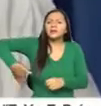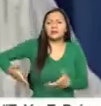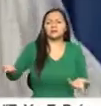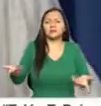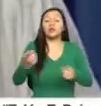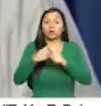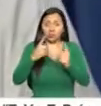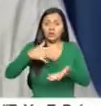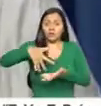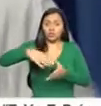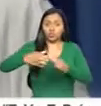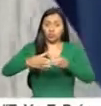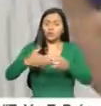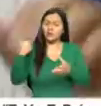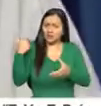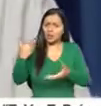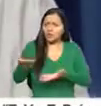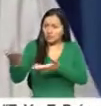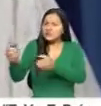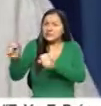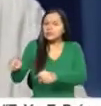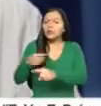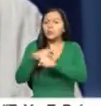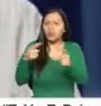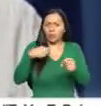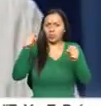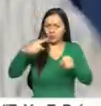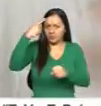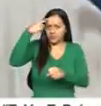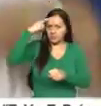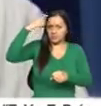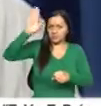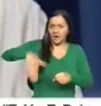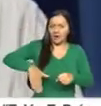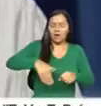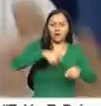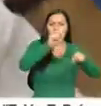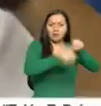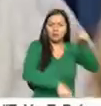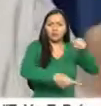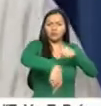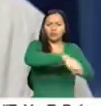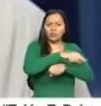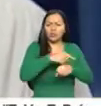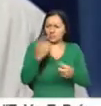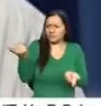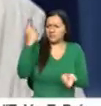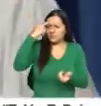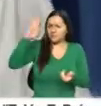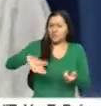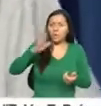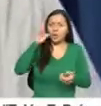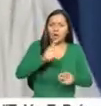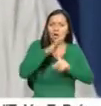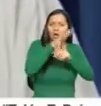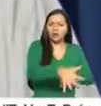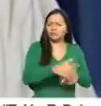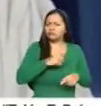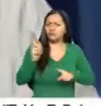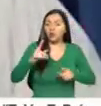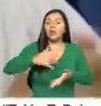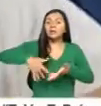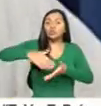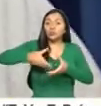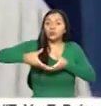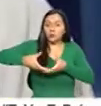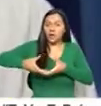nuestros estudios en que, ¿cómo van a creer que vamos a permitir que se afecten fuentes de agua, por favor? Peor para Cuenca. ¿A quién se le puede ocurrir esa barbaridad? ¡Ay, los estudios!